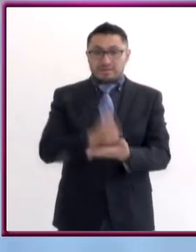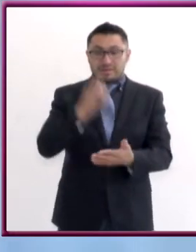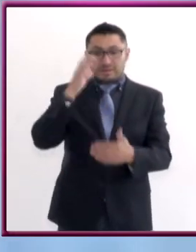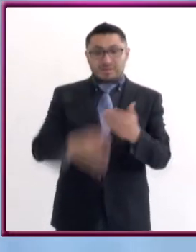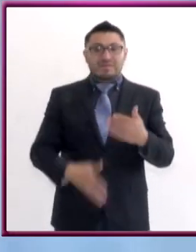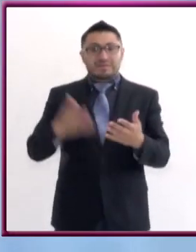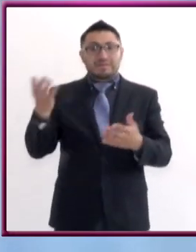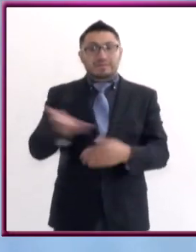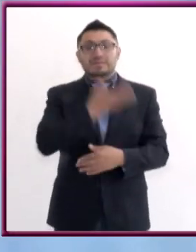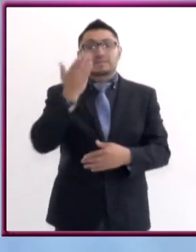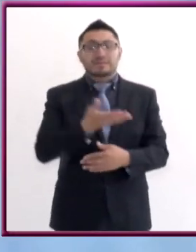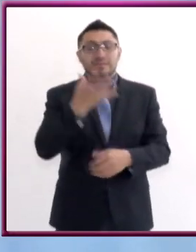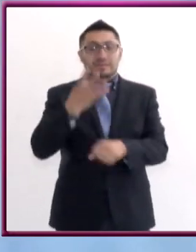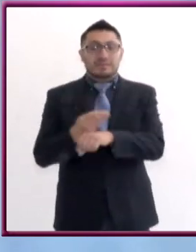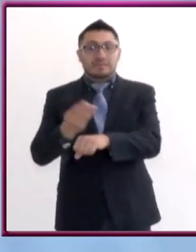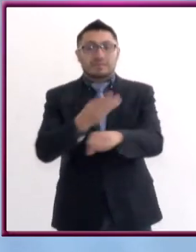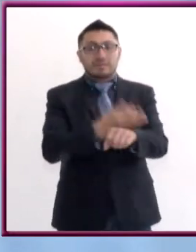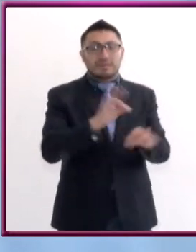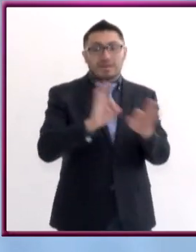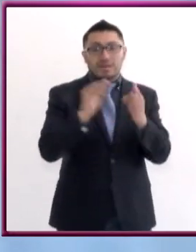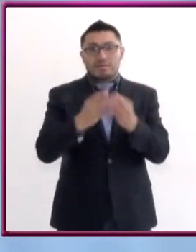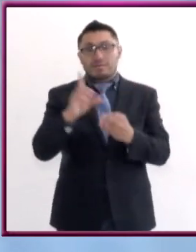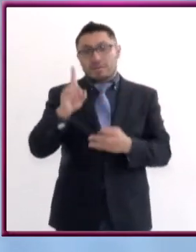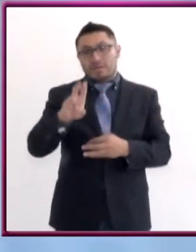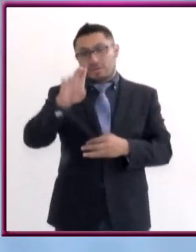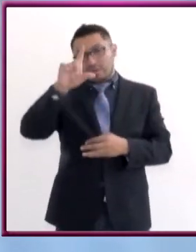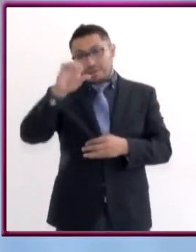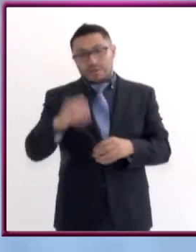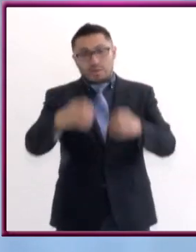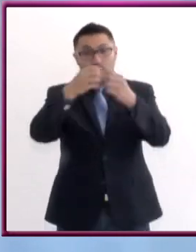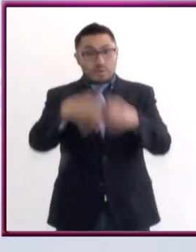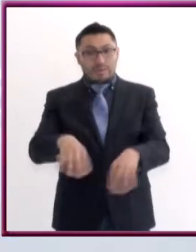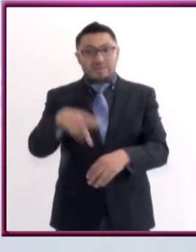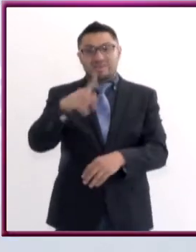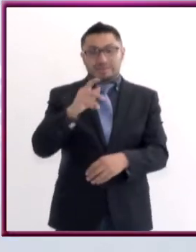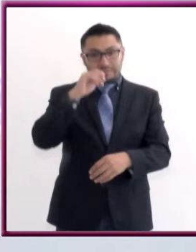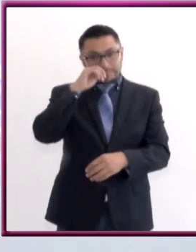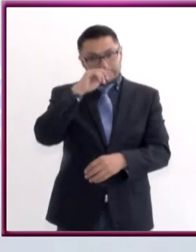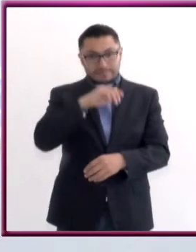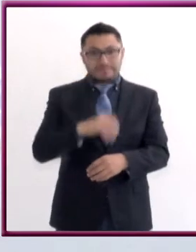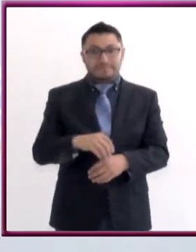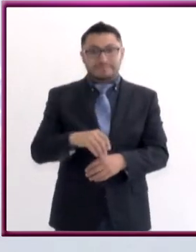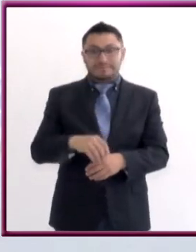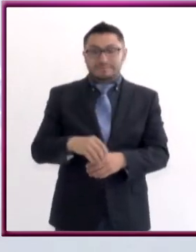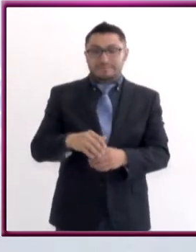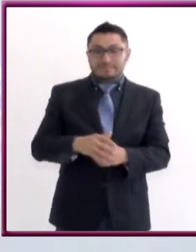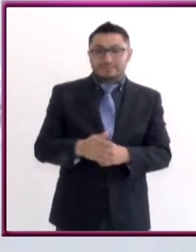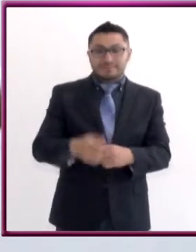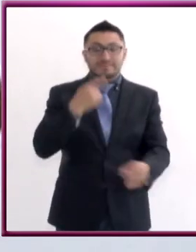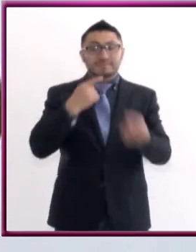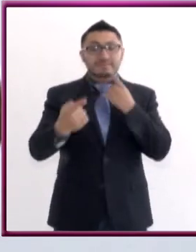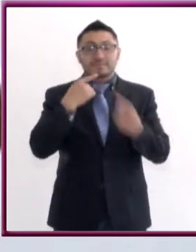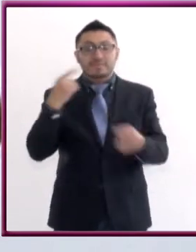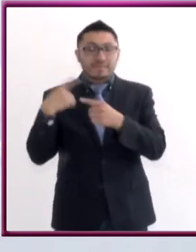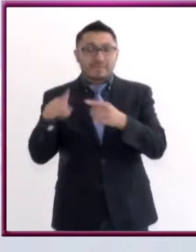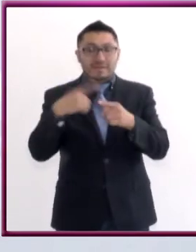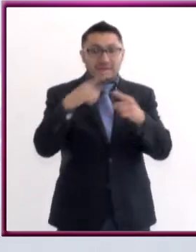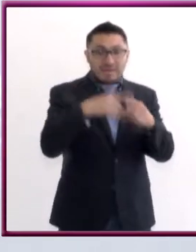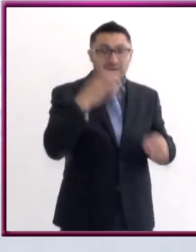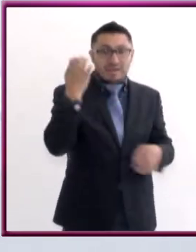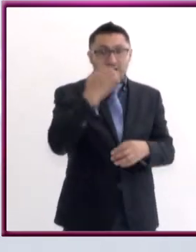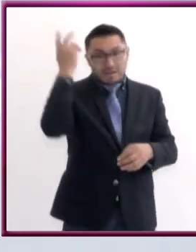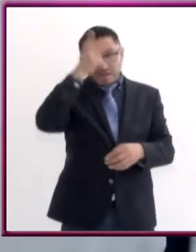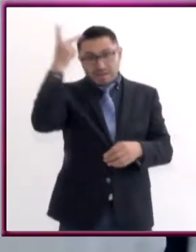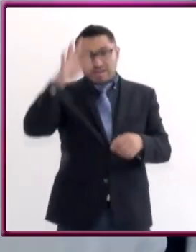Se hizo tan popular que lo adaptó al proceso de duelo por pérdidas. Sin embargo, es polémico entre diferentes escuelas